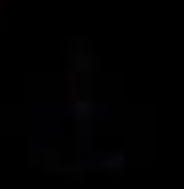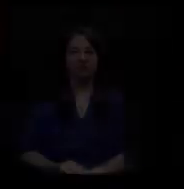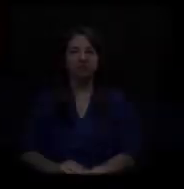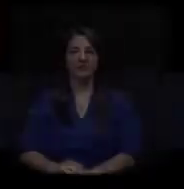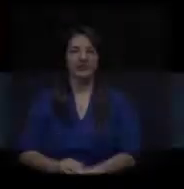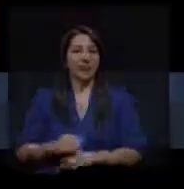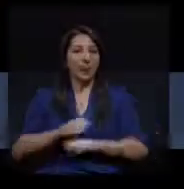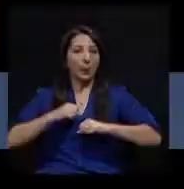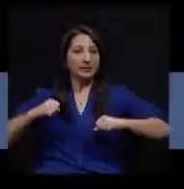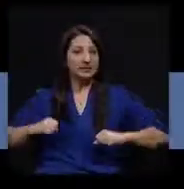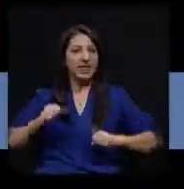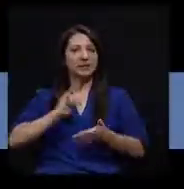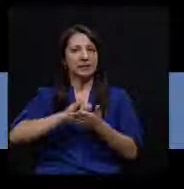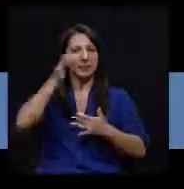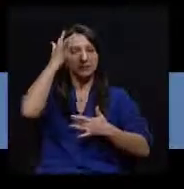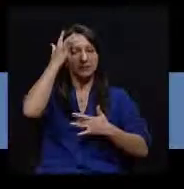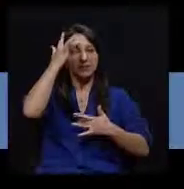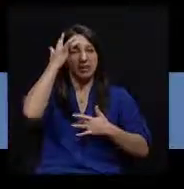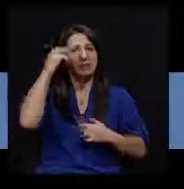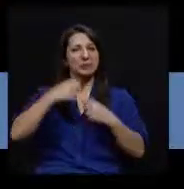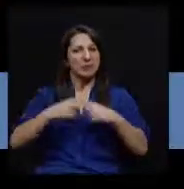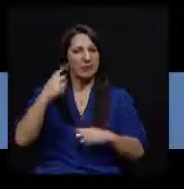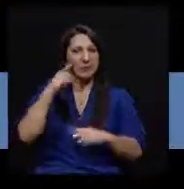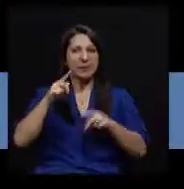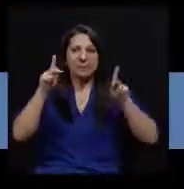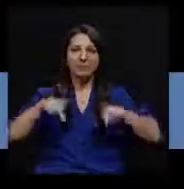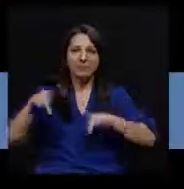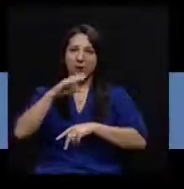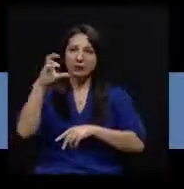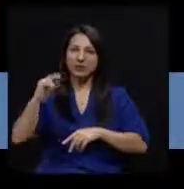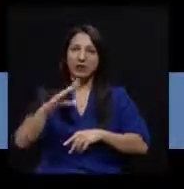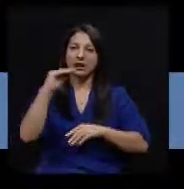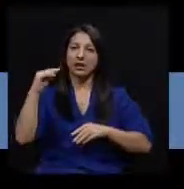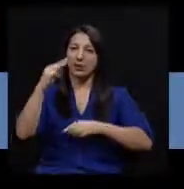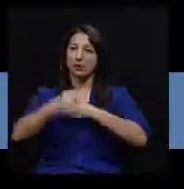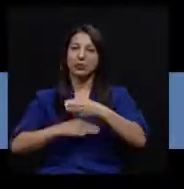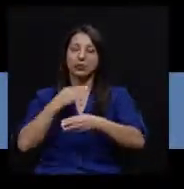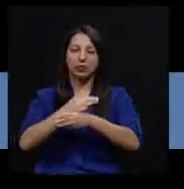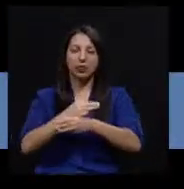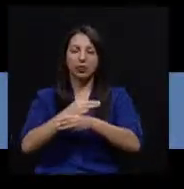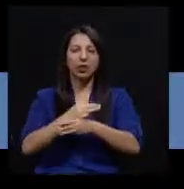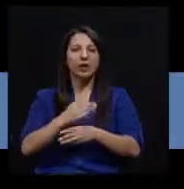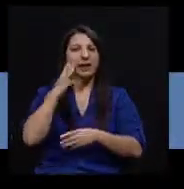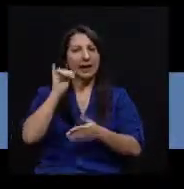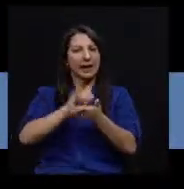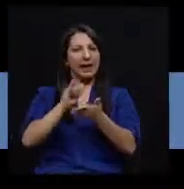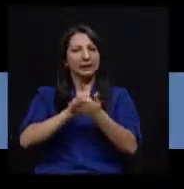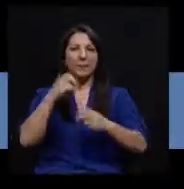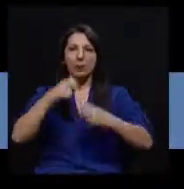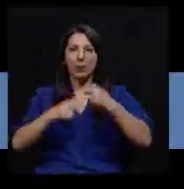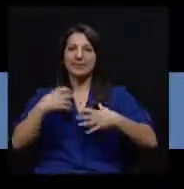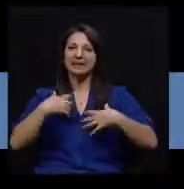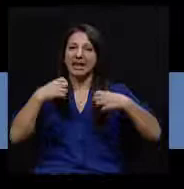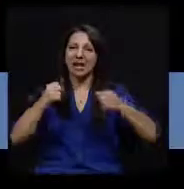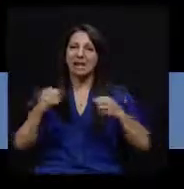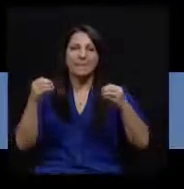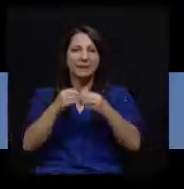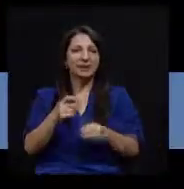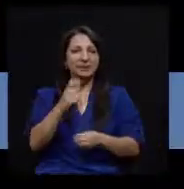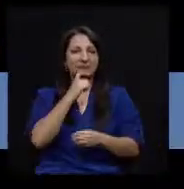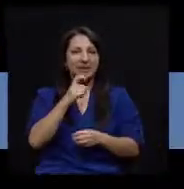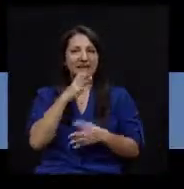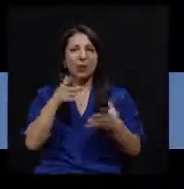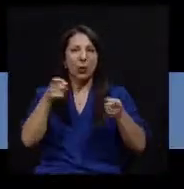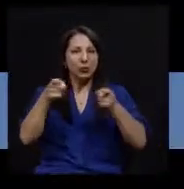La obesidad es un padecimiento que afecta a las personas en Costa Rica y en todo el mundo. Se considera uno de los problemas de salud más difíciles